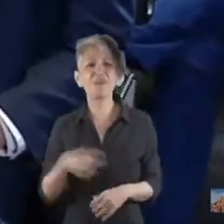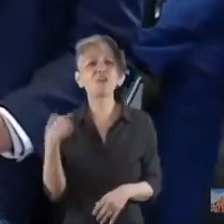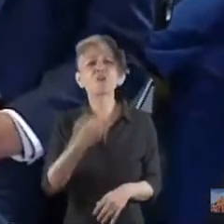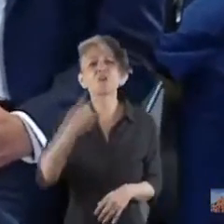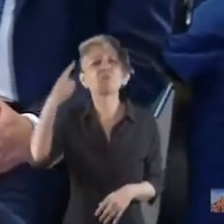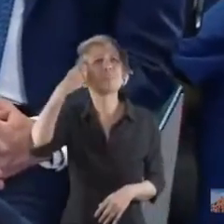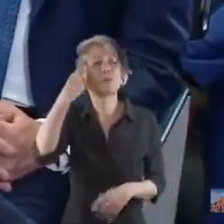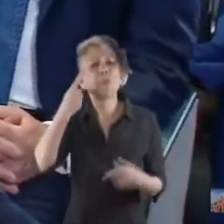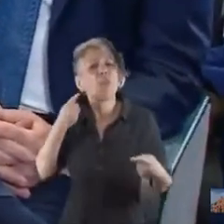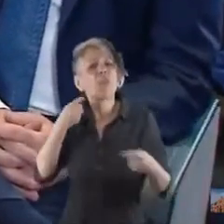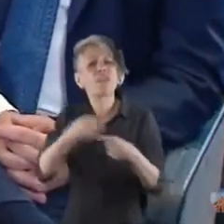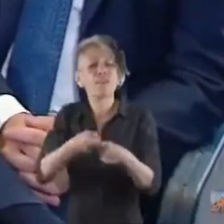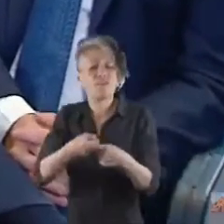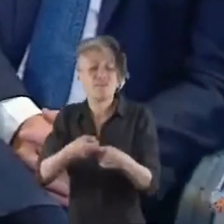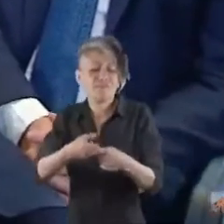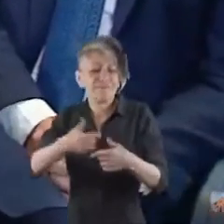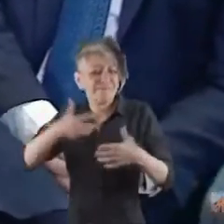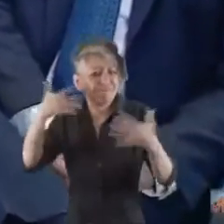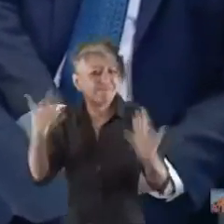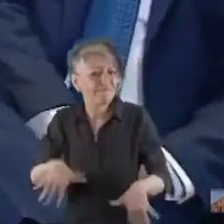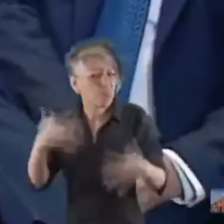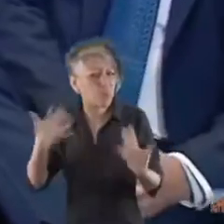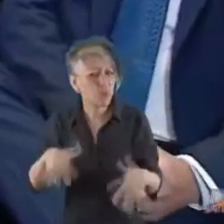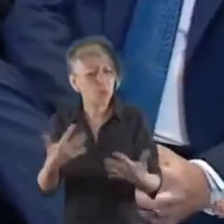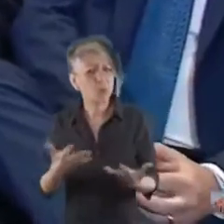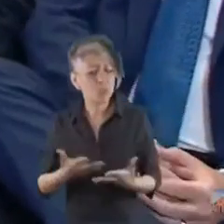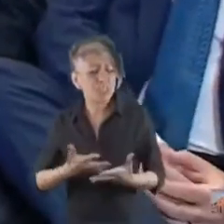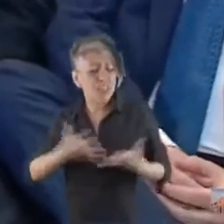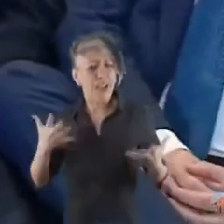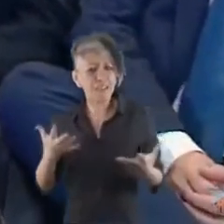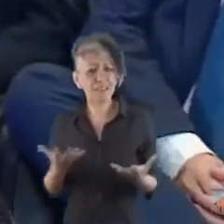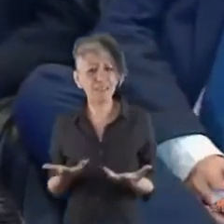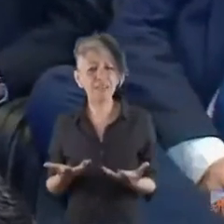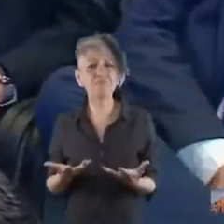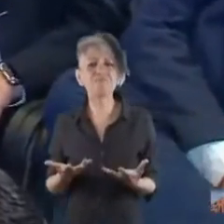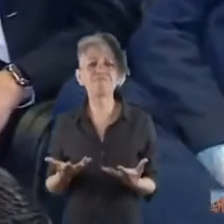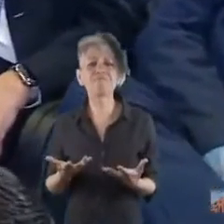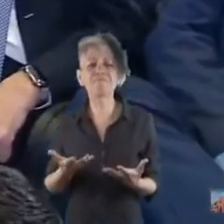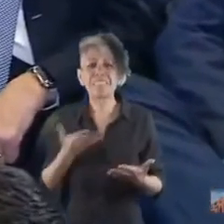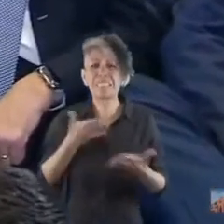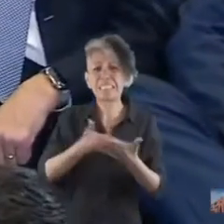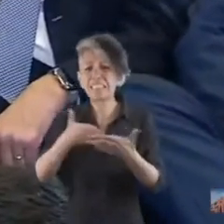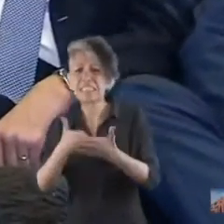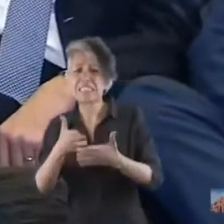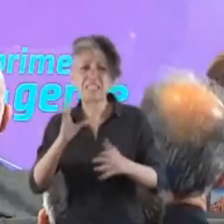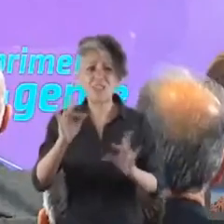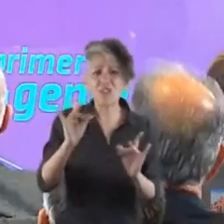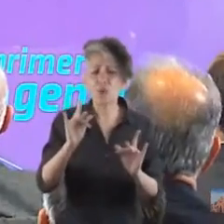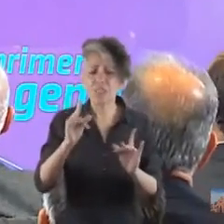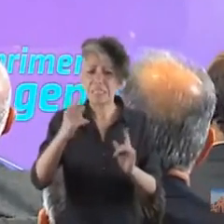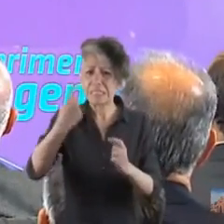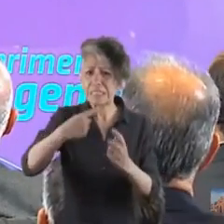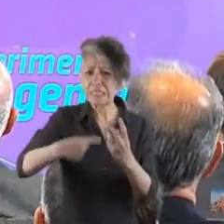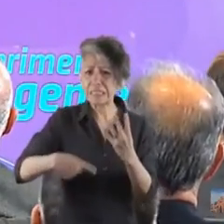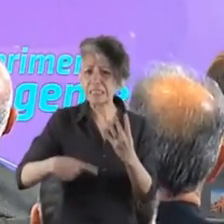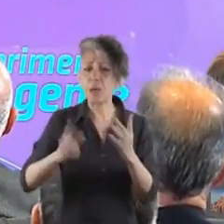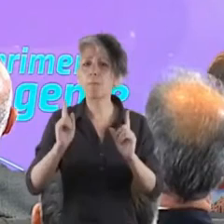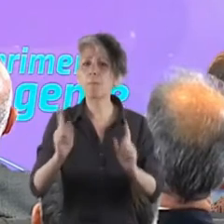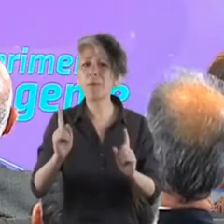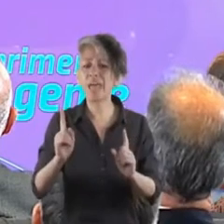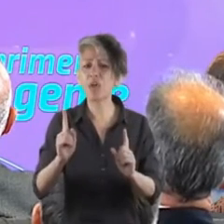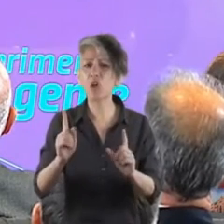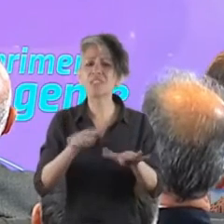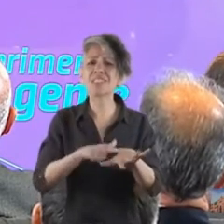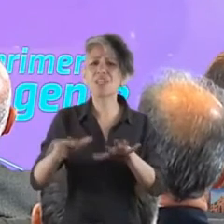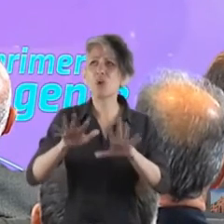desafío es enorme y que si bien las dificultades son muchas el contexto global se puede